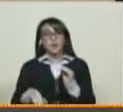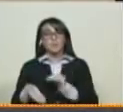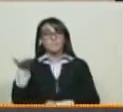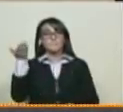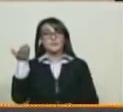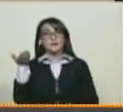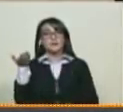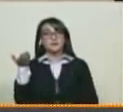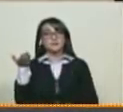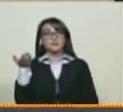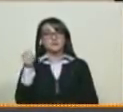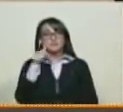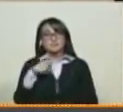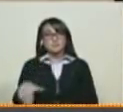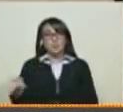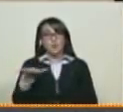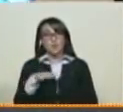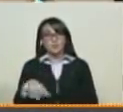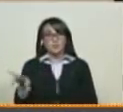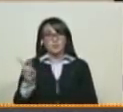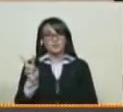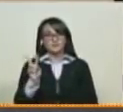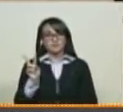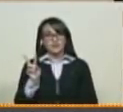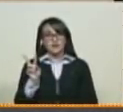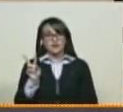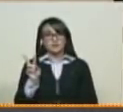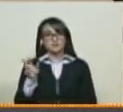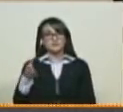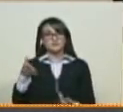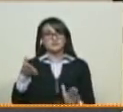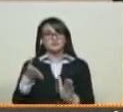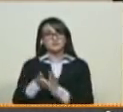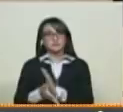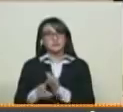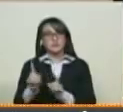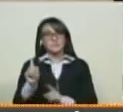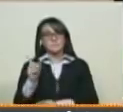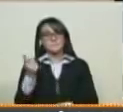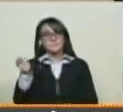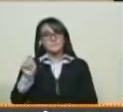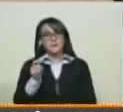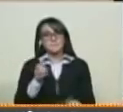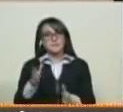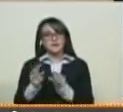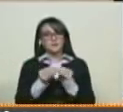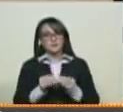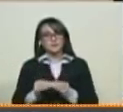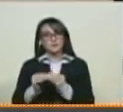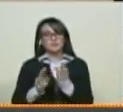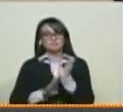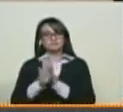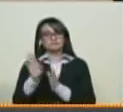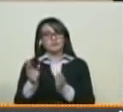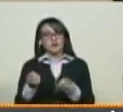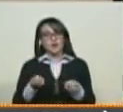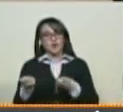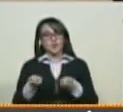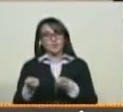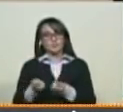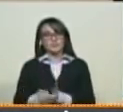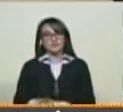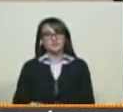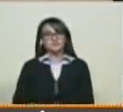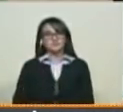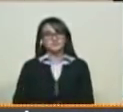poder adquisitivo del pueblo venezolano. Esto haciendo referencia sobre lo que ha sido el primer mes del Plan de Recuperación, Crecimiento y Prosperidad